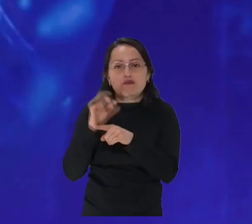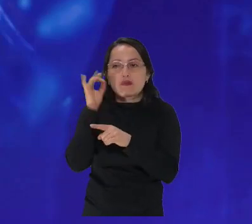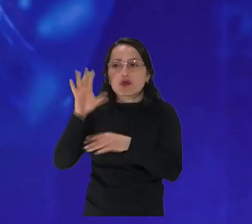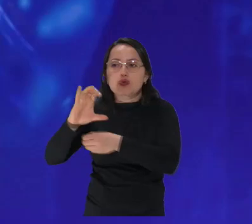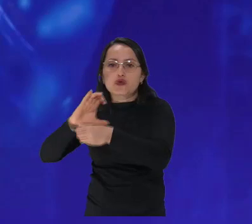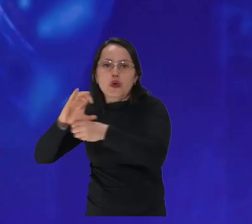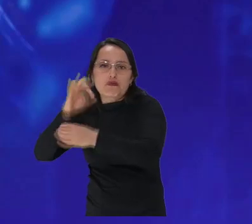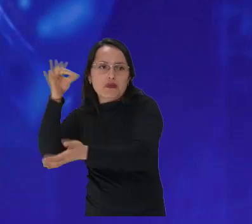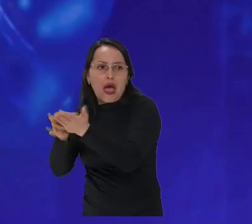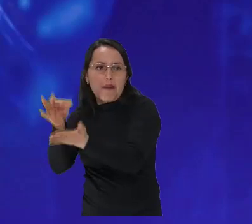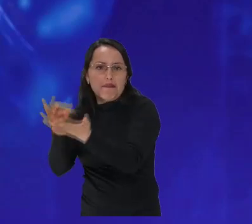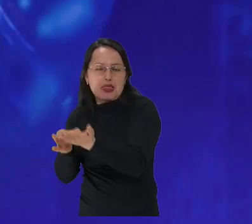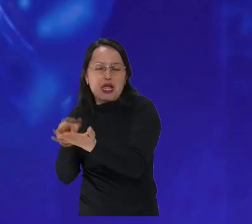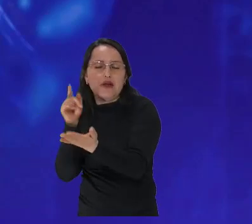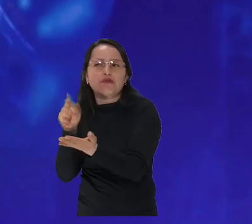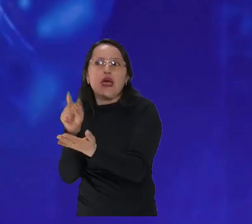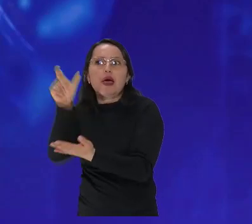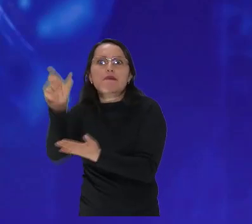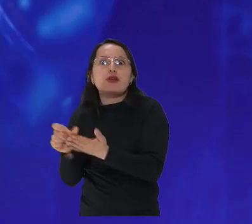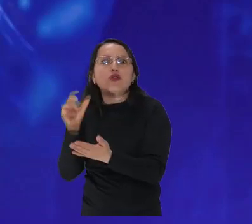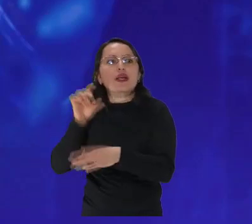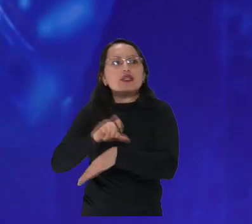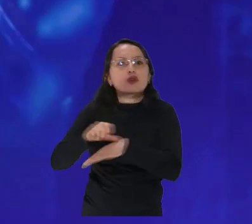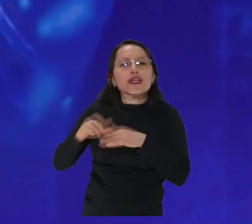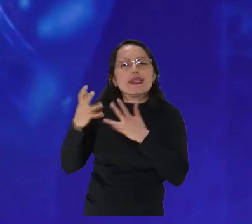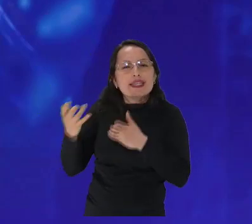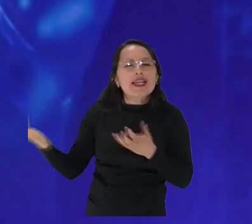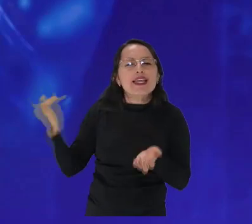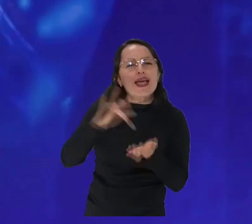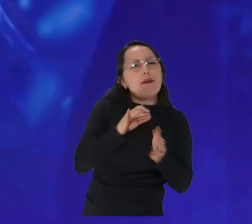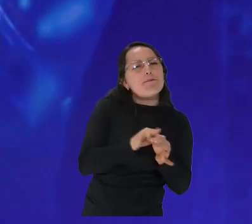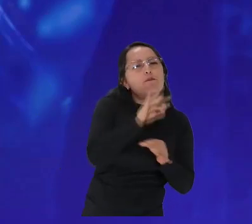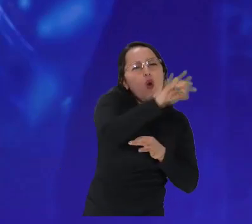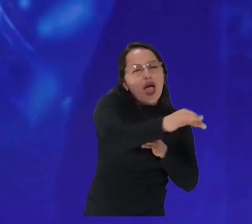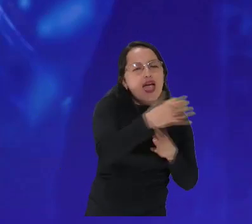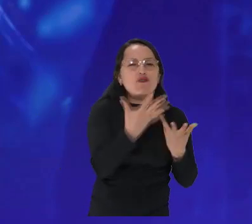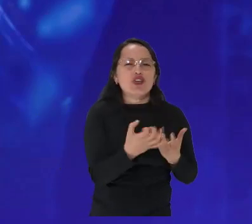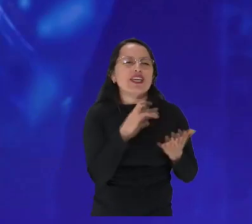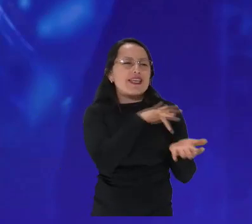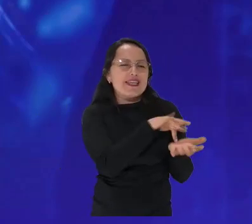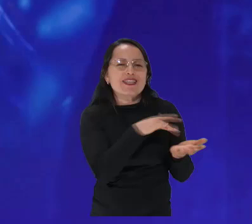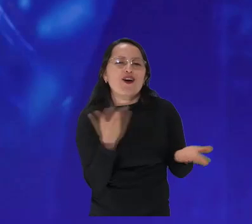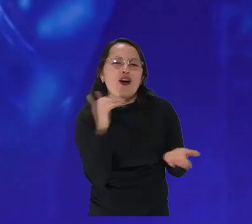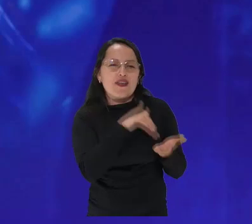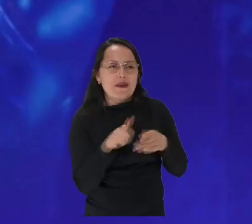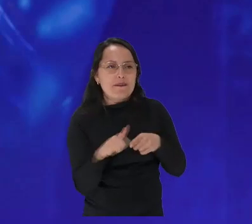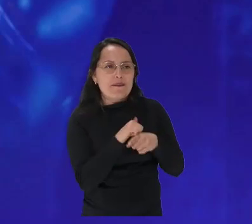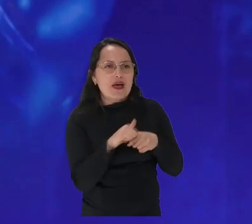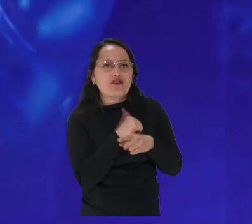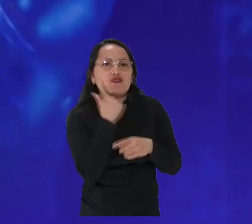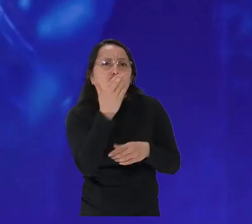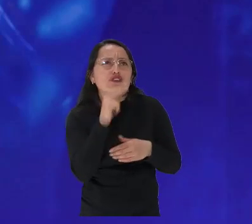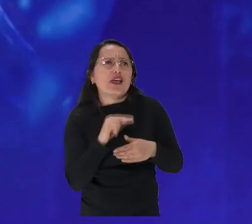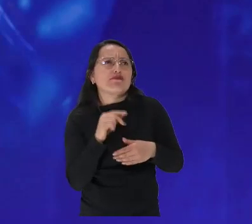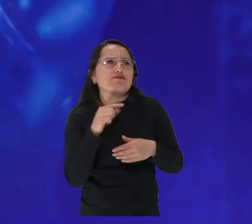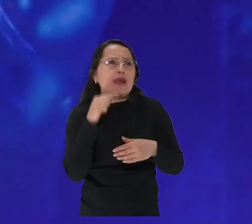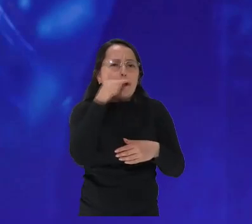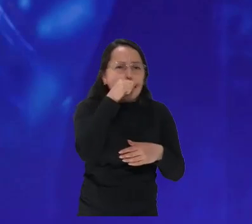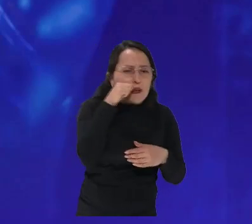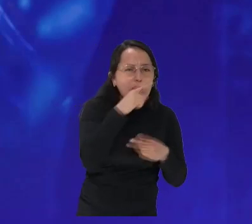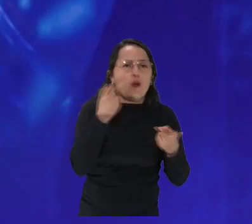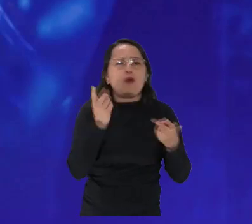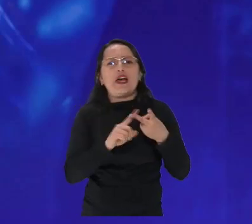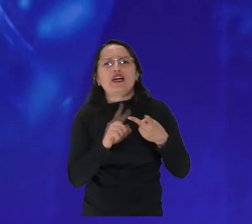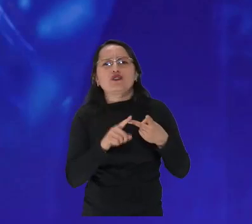ciudad capital y esa persona, este cirujano quiere regresar a su pueblo, quiere regresar a su zona, se va, no sé, para la Amazonía, para el